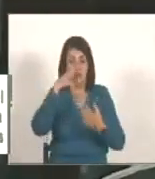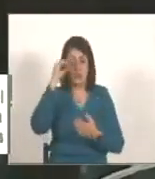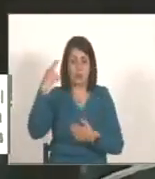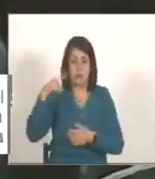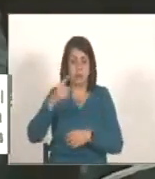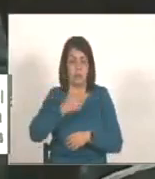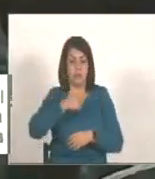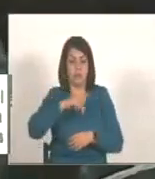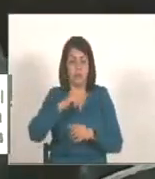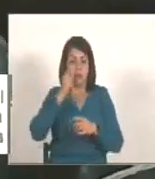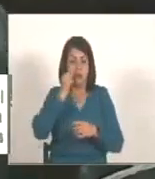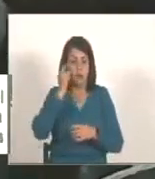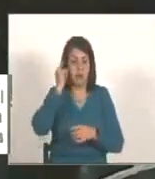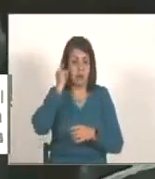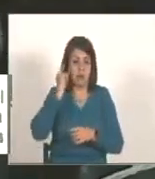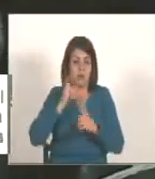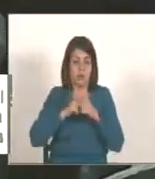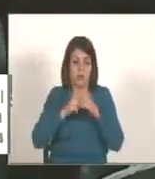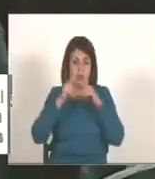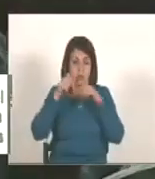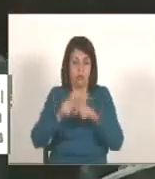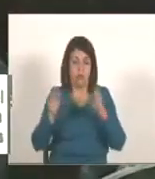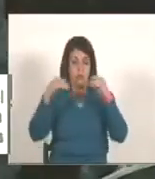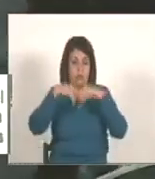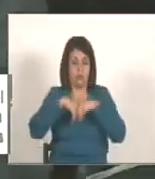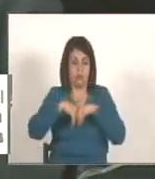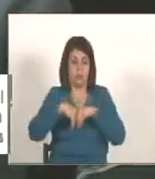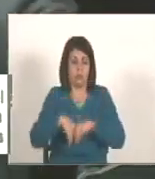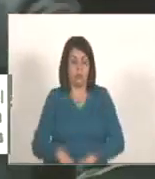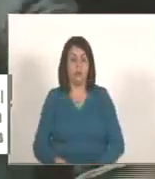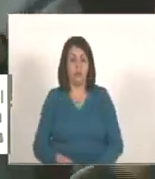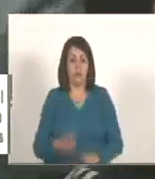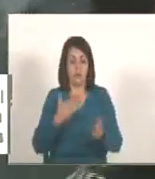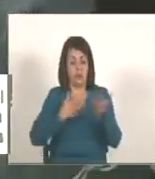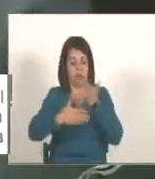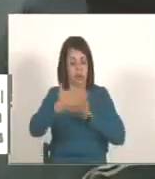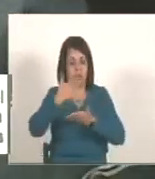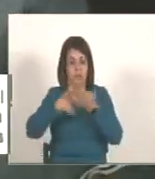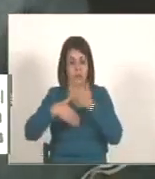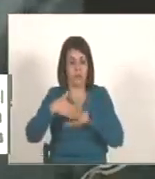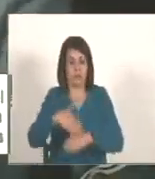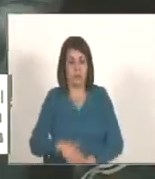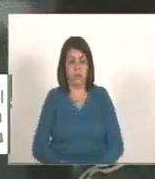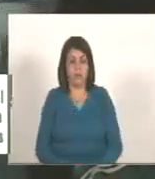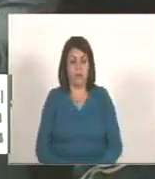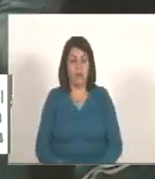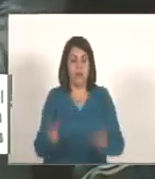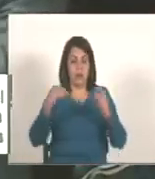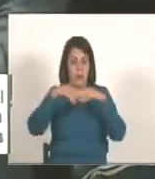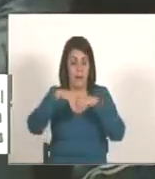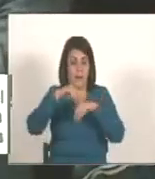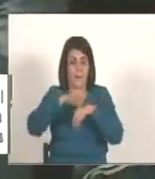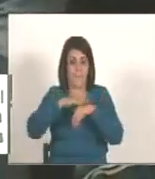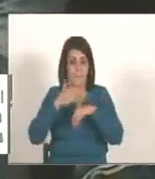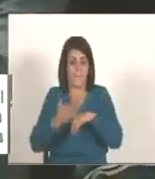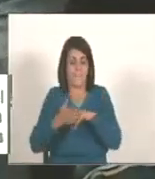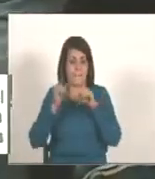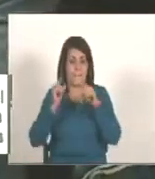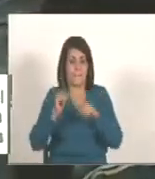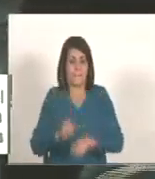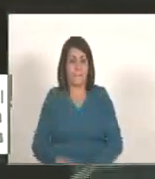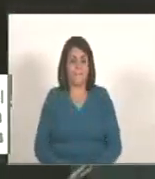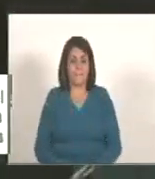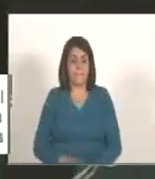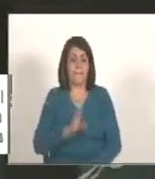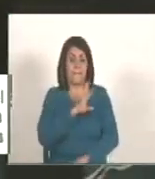existen de los hombres y mujeres. Por eso que este acuerdo bilateral es un acuerdo